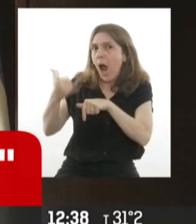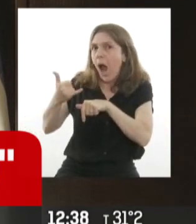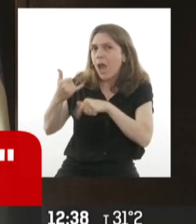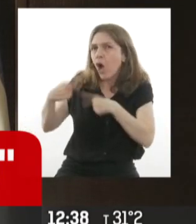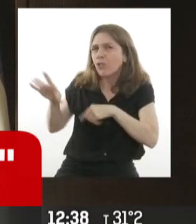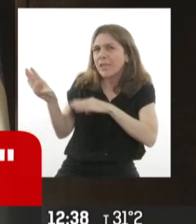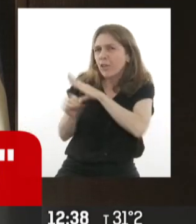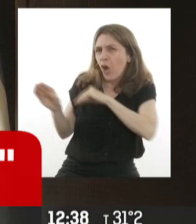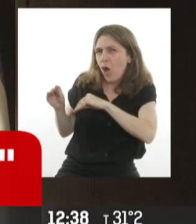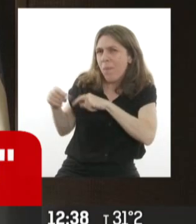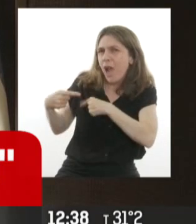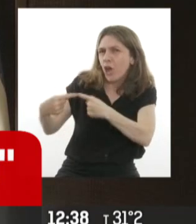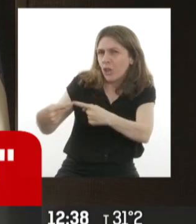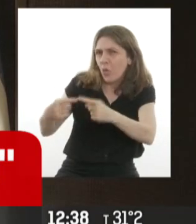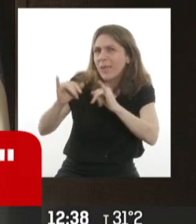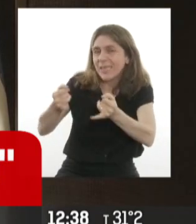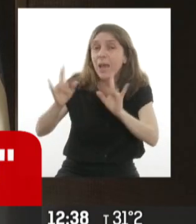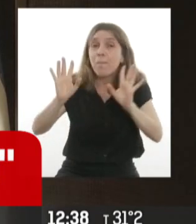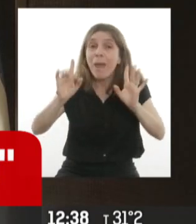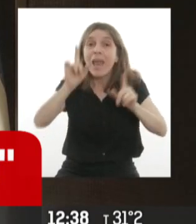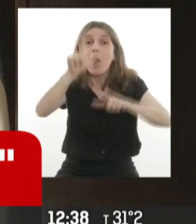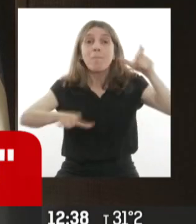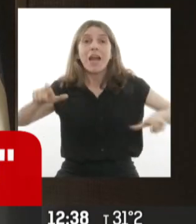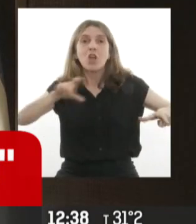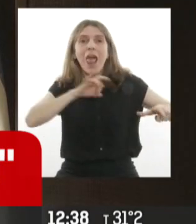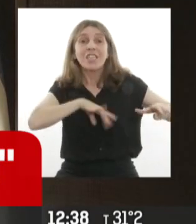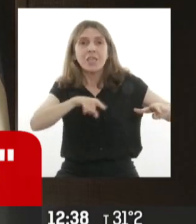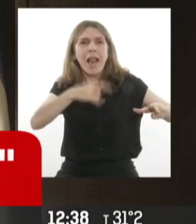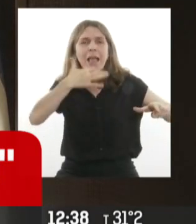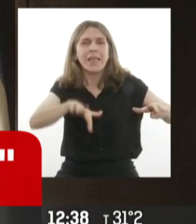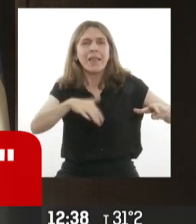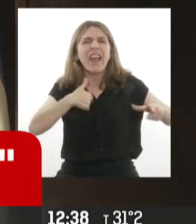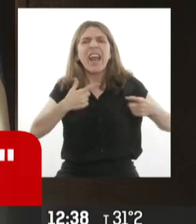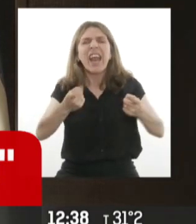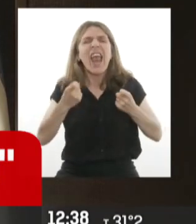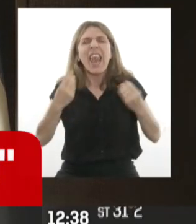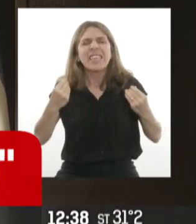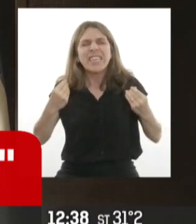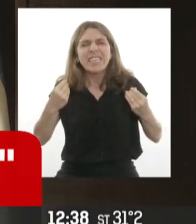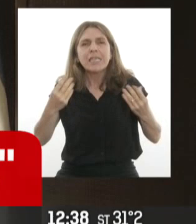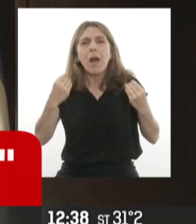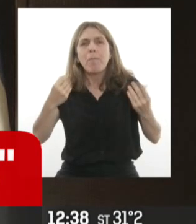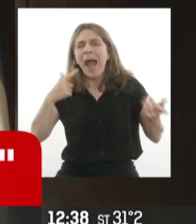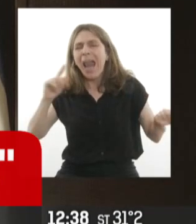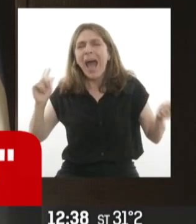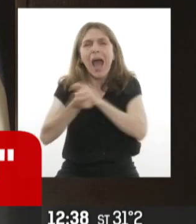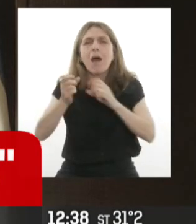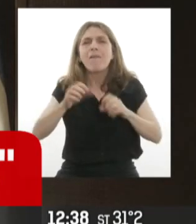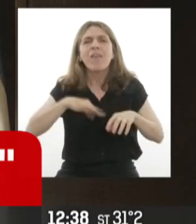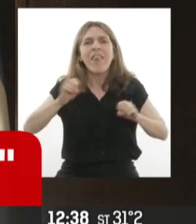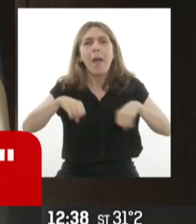también aquello que los chilenos entiendan que haga falta para hacer mejor sus vidas.